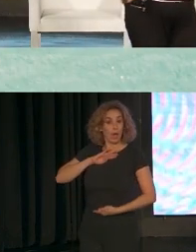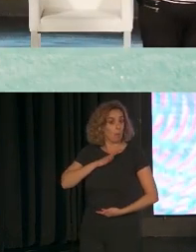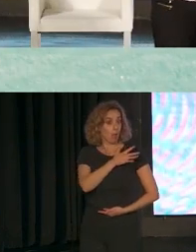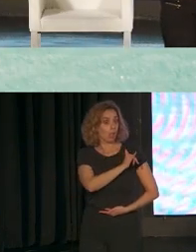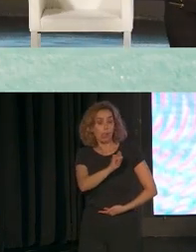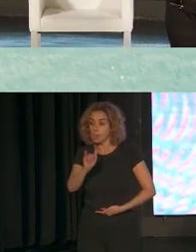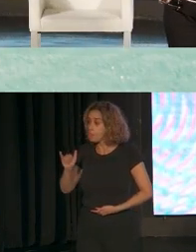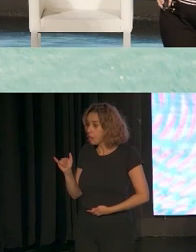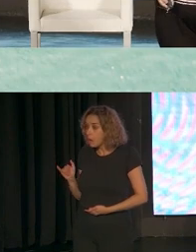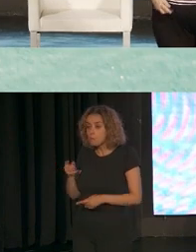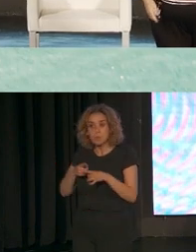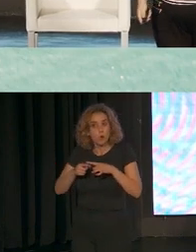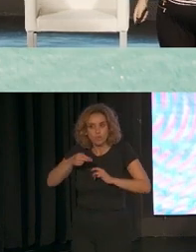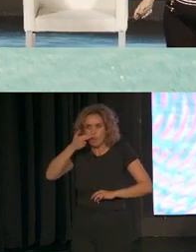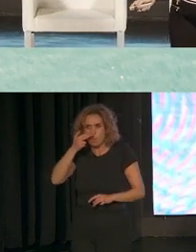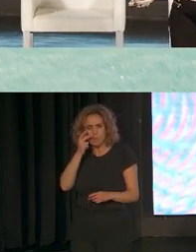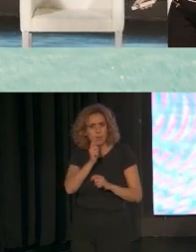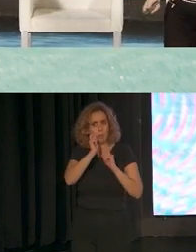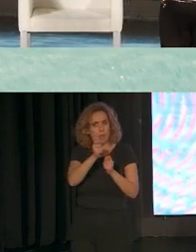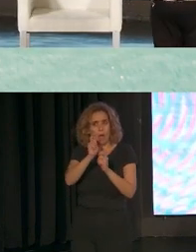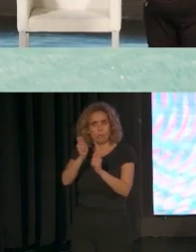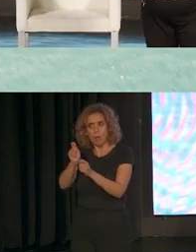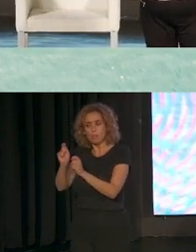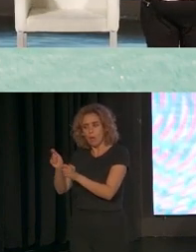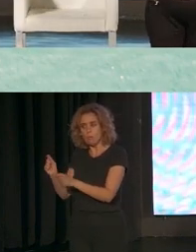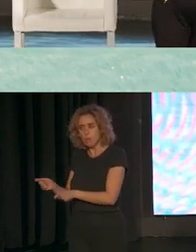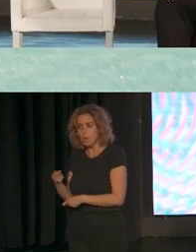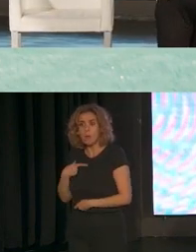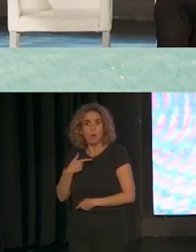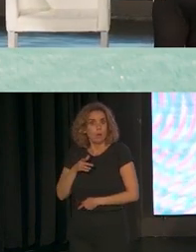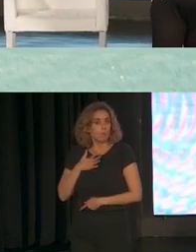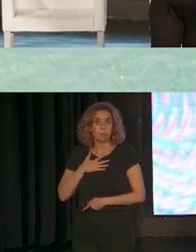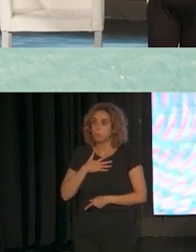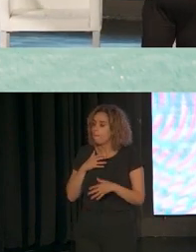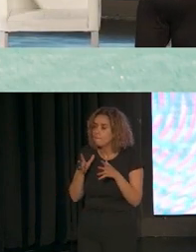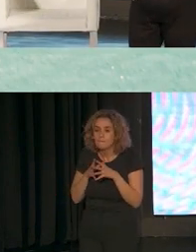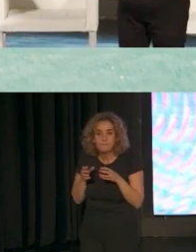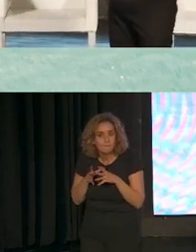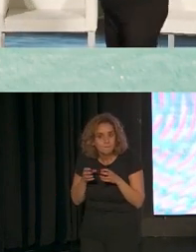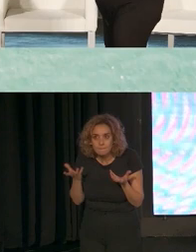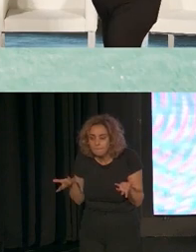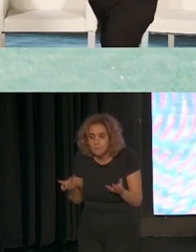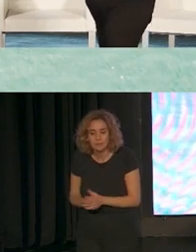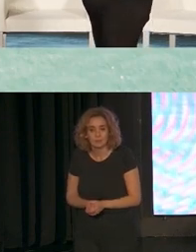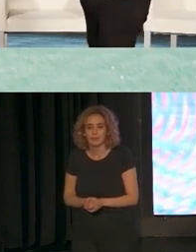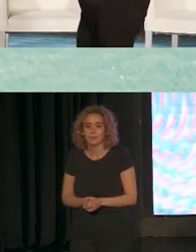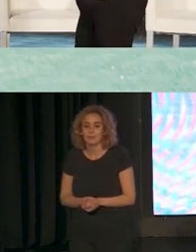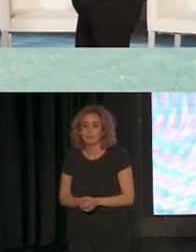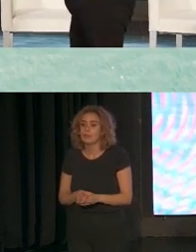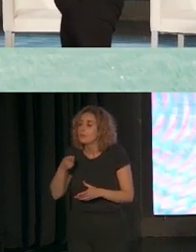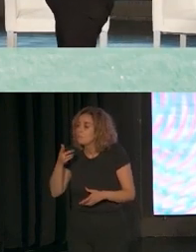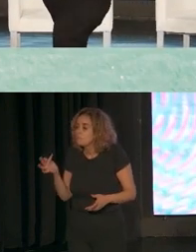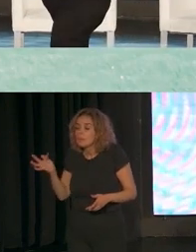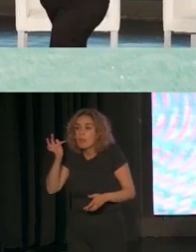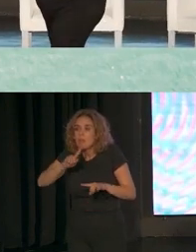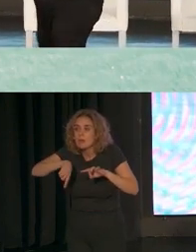y tienes cosas muy interesantes que aportar Y la verdad es que me hizo muchísima ilusión y además es que